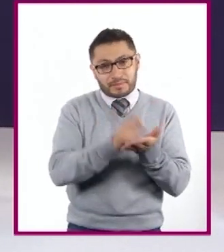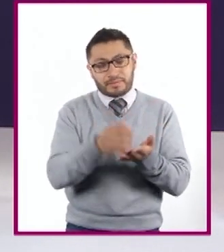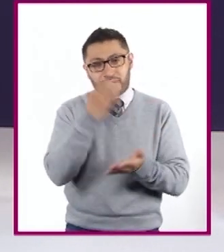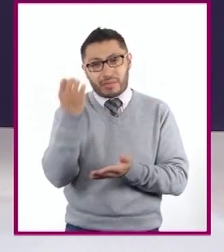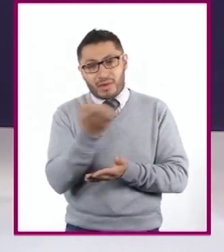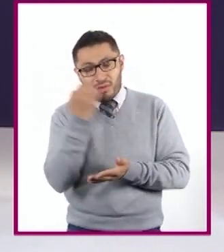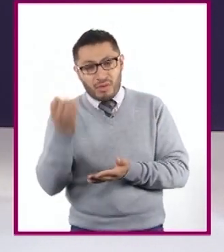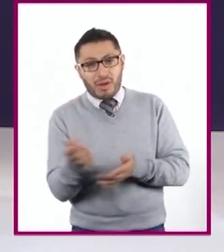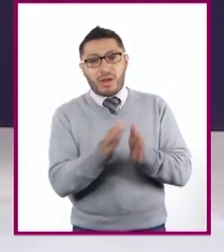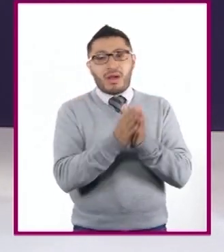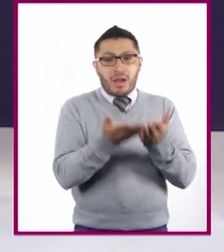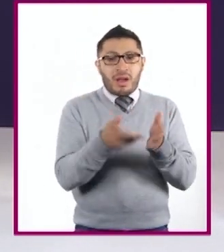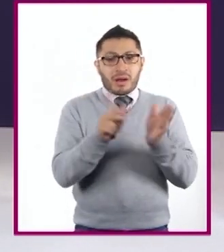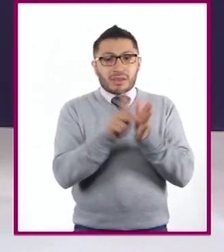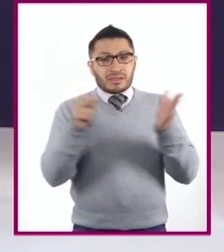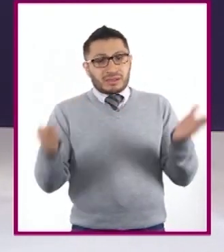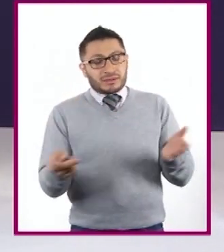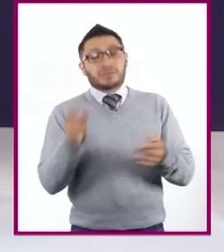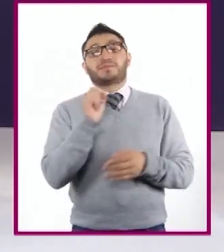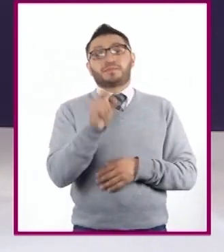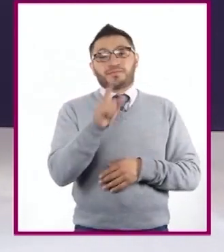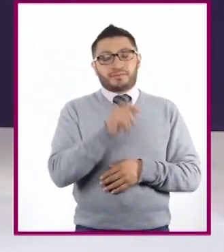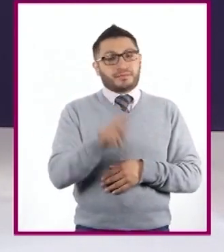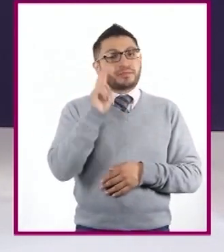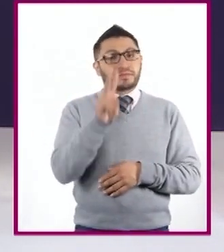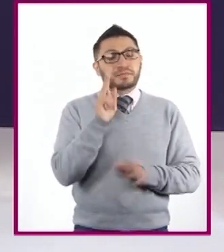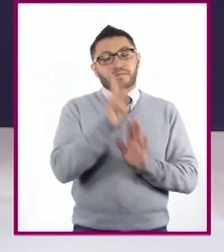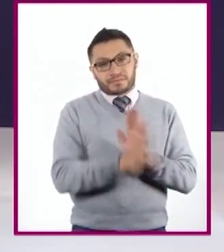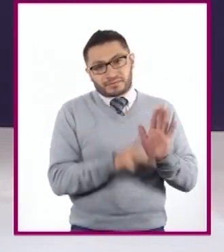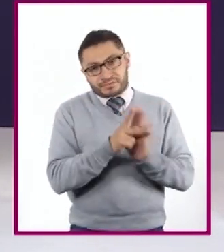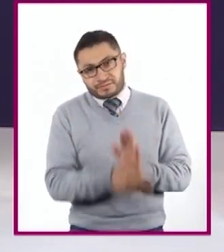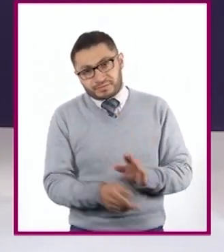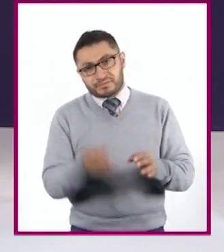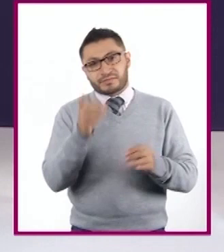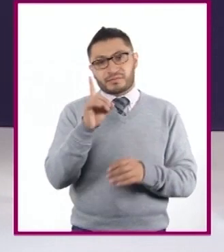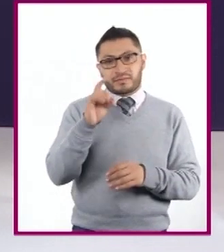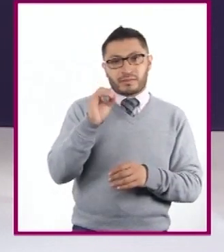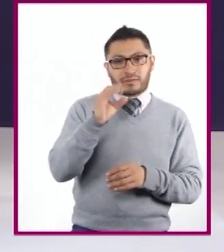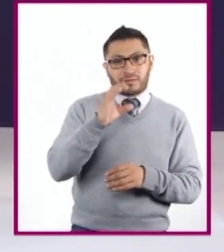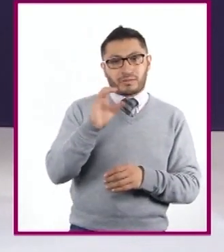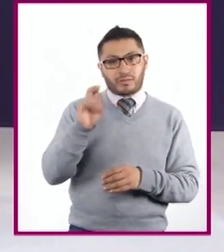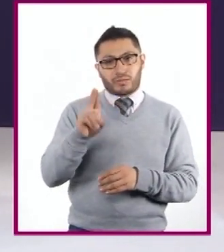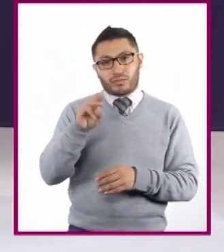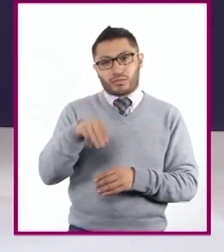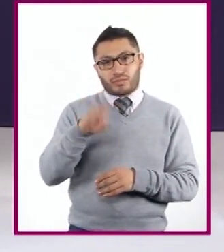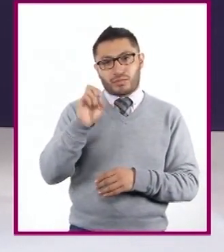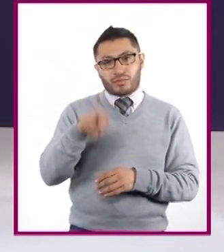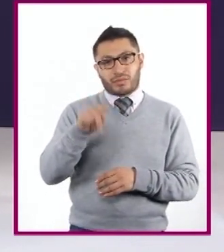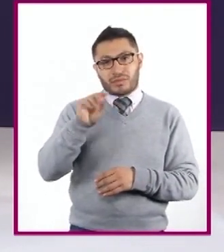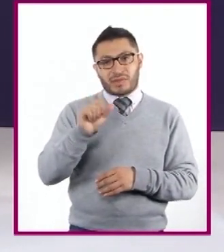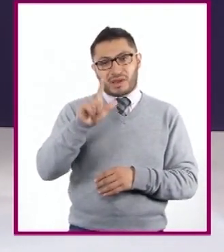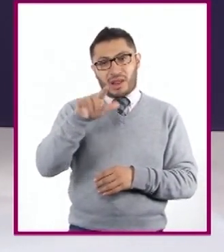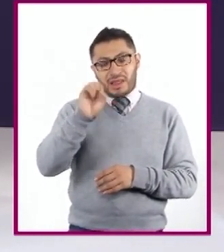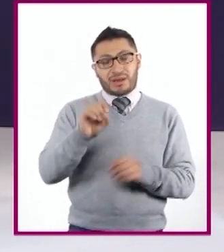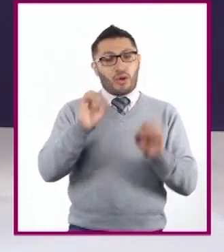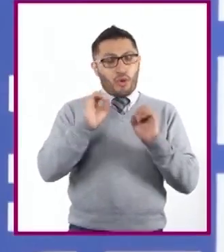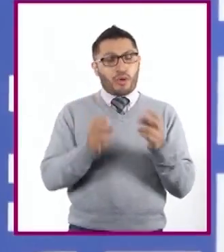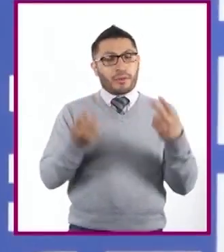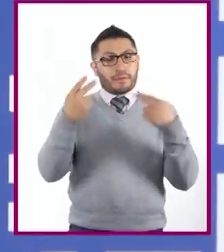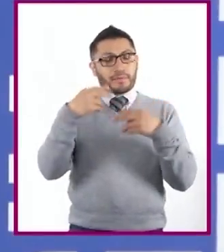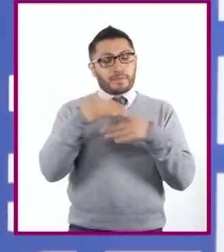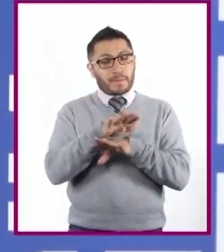libros, periódicos o inclusive viendo películas, documentales o temas relacionados con sus experiencias